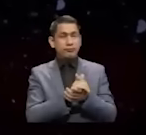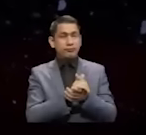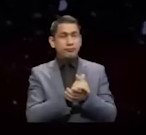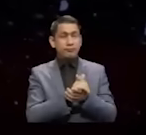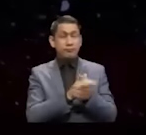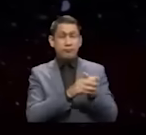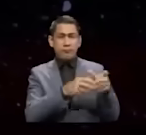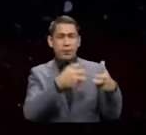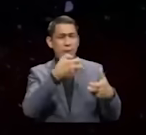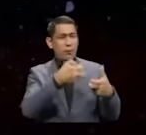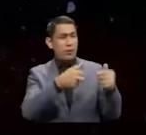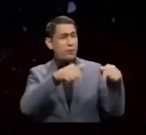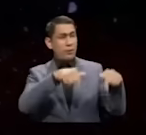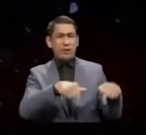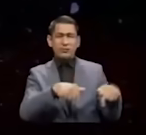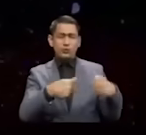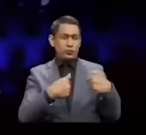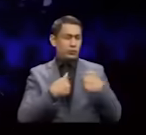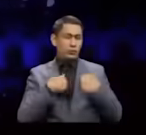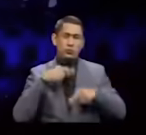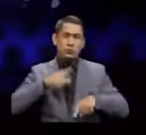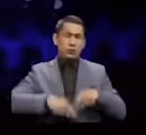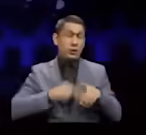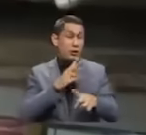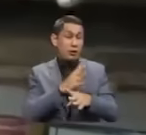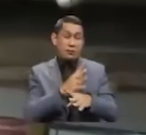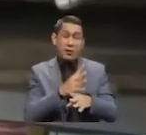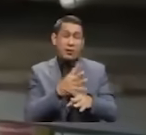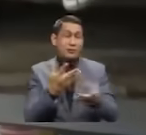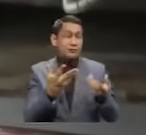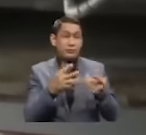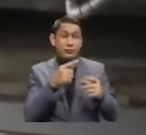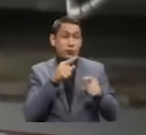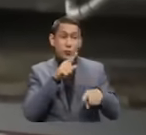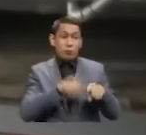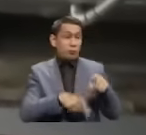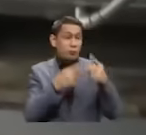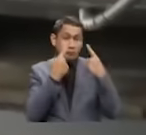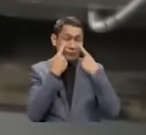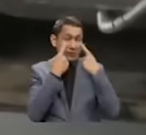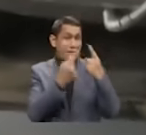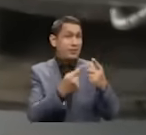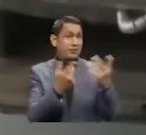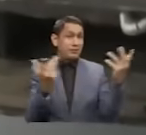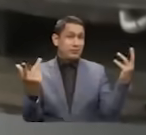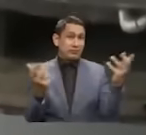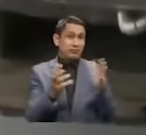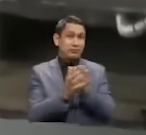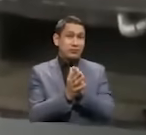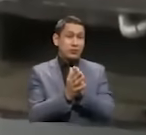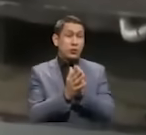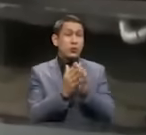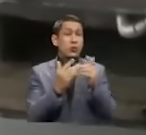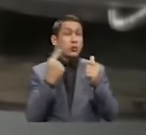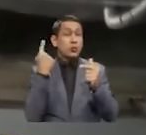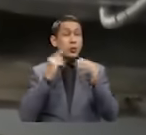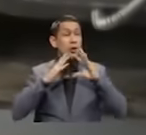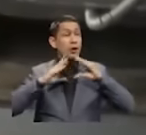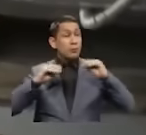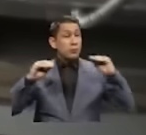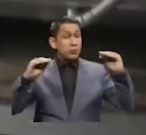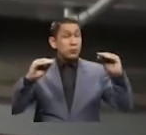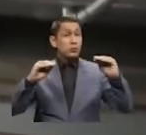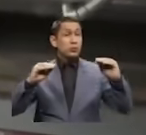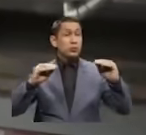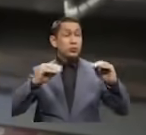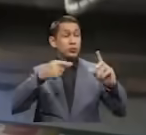delicadas, ¿no? No, yo no he visto nada, y verdaderamente solamente hay comentarios de que un chico